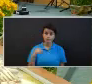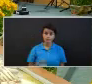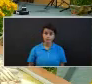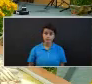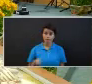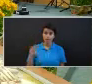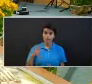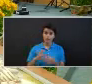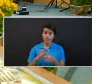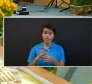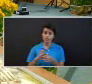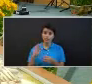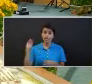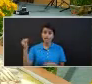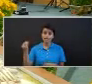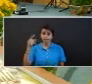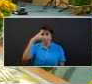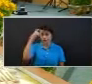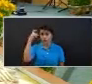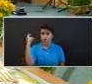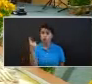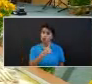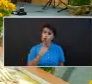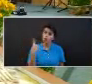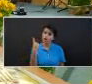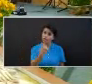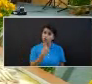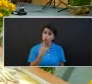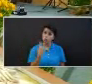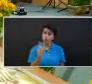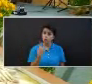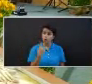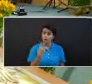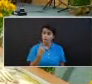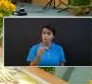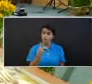de un misionero que trabajó toda su vida en el África.